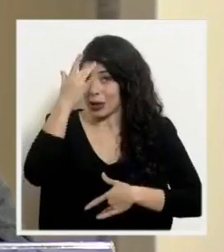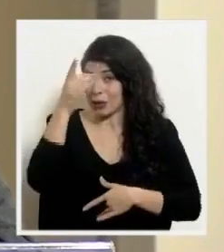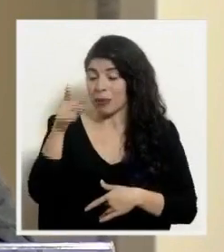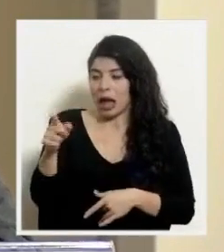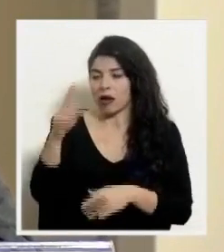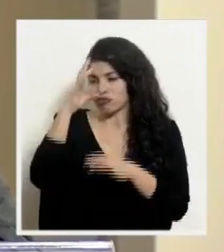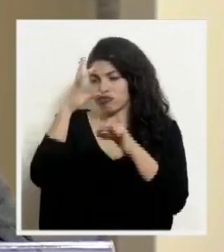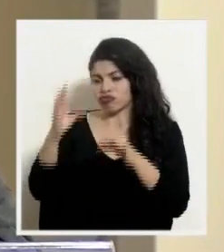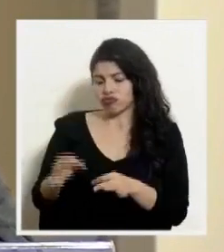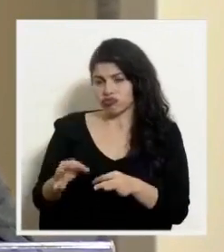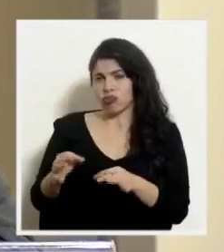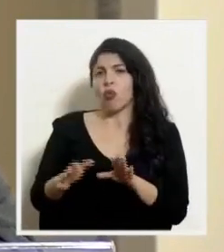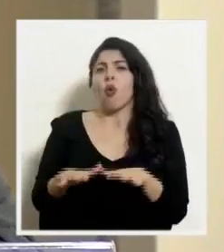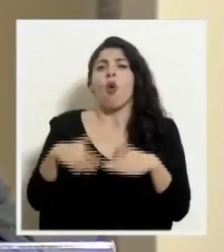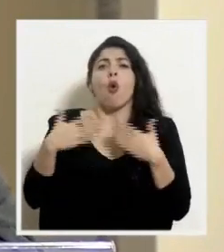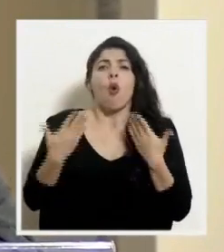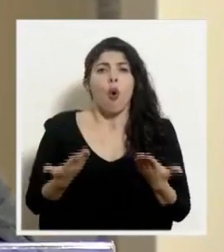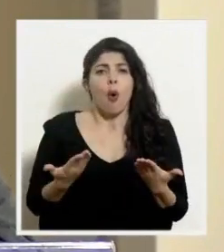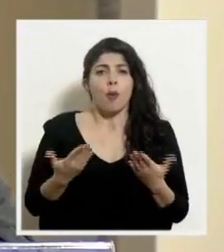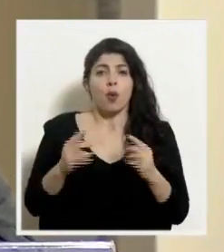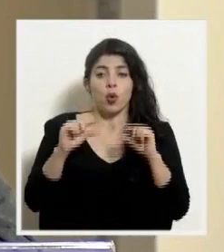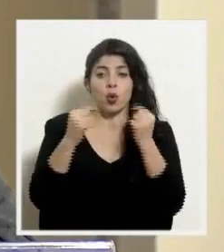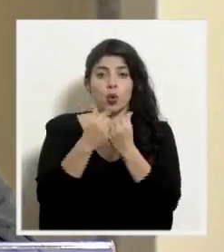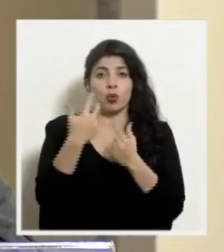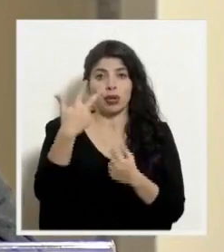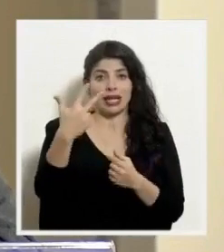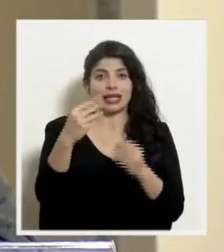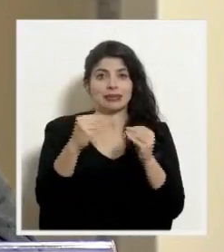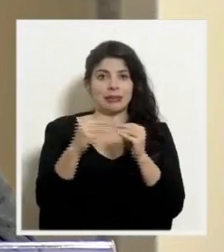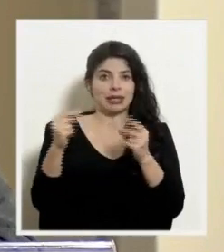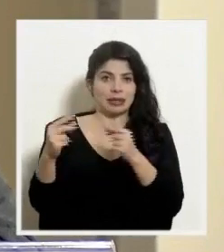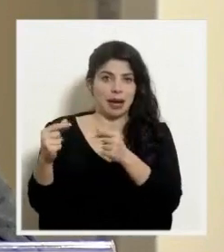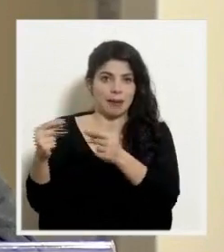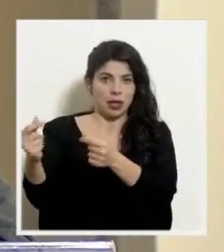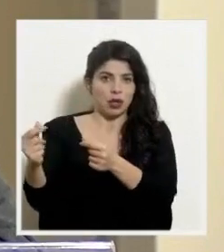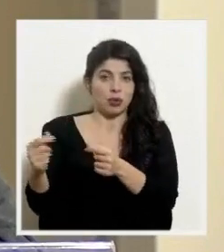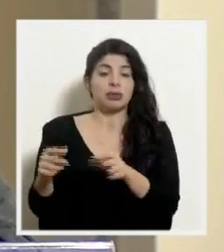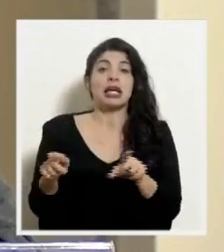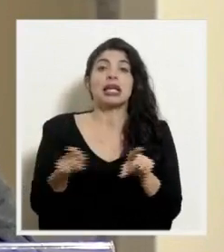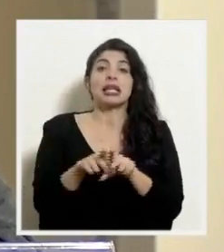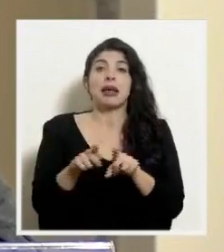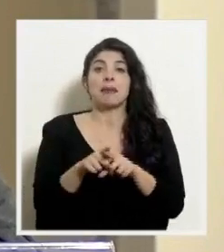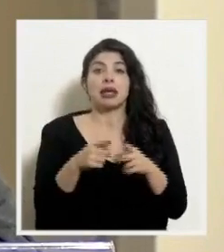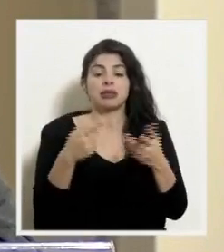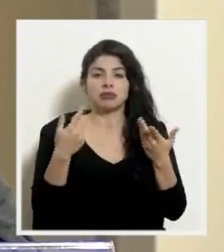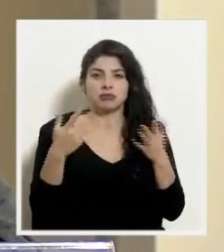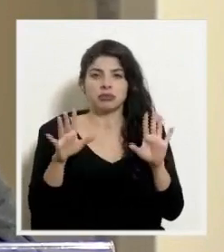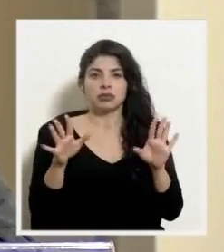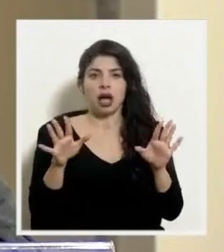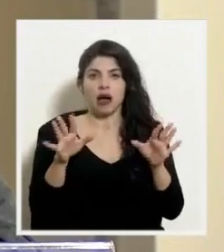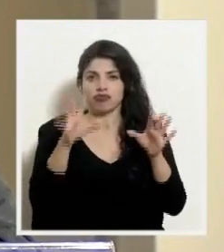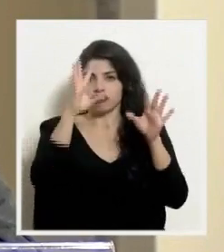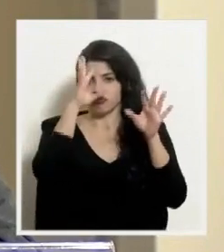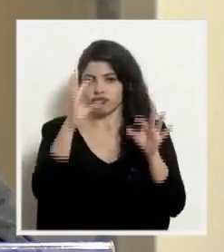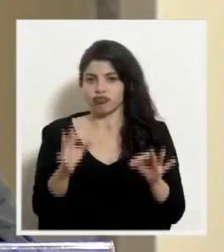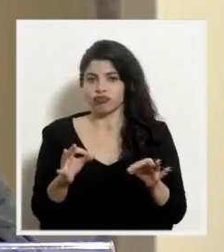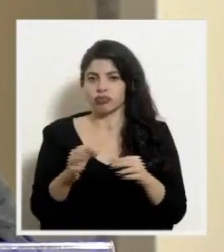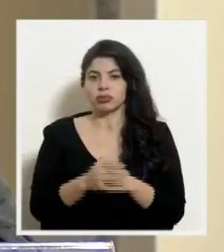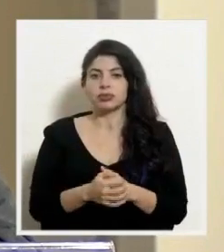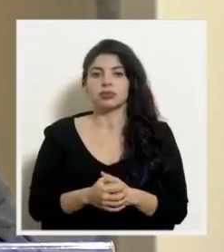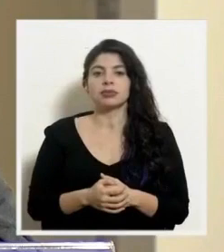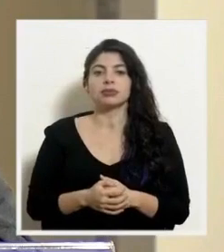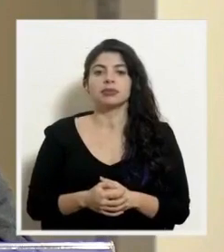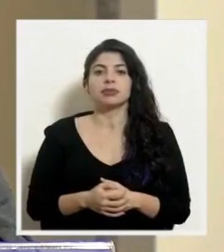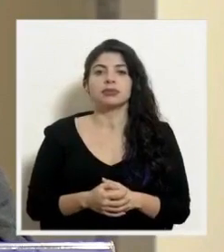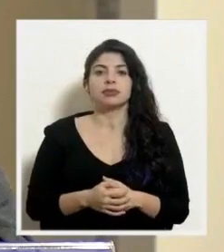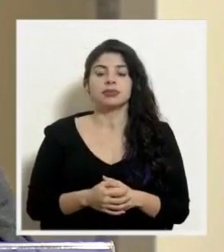adelantar el proceso con el Grupo 3 y también se tomó pues la determinación